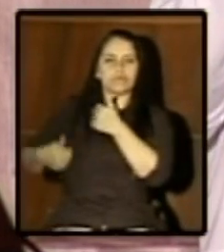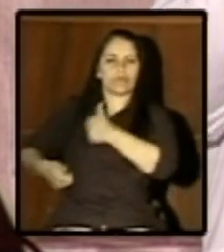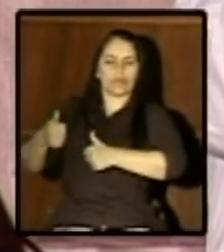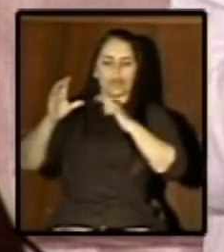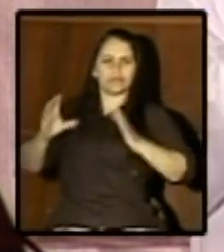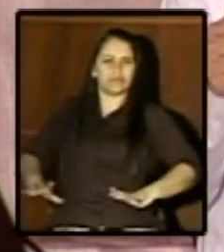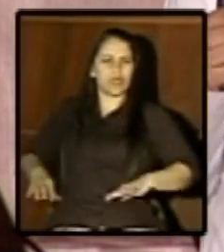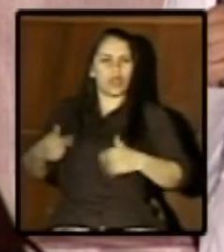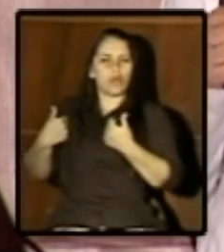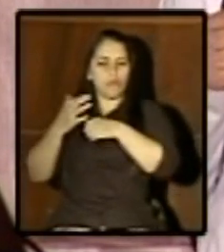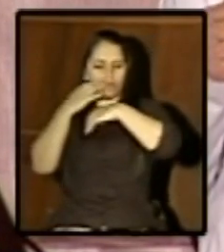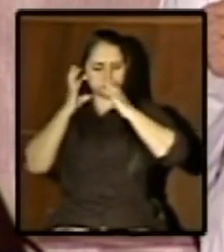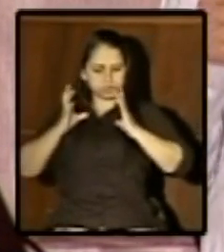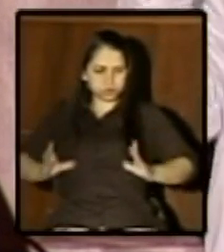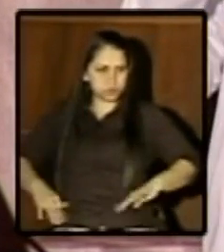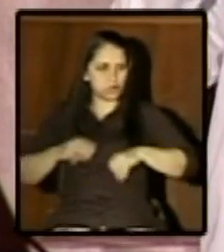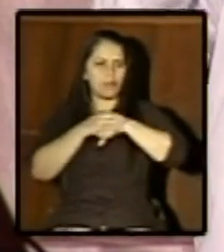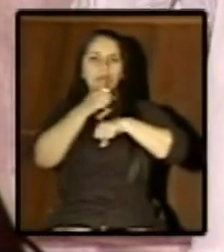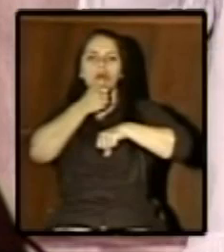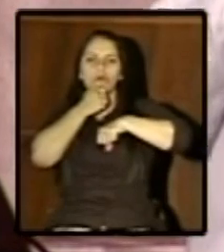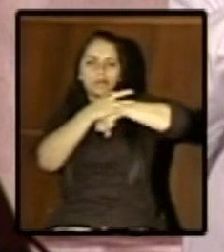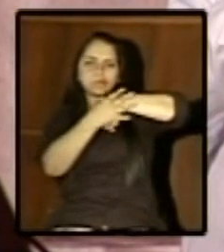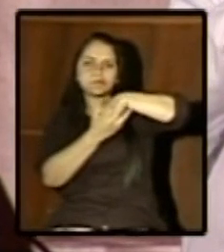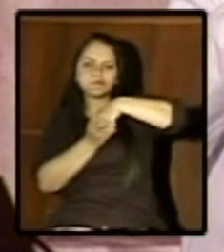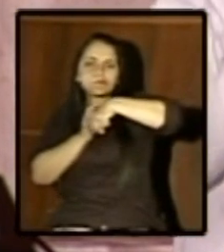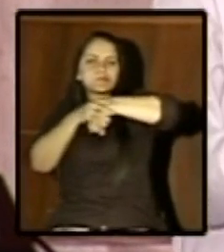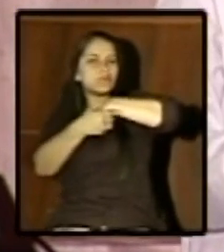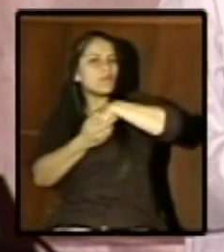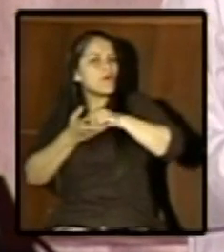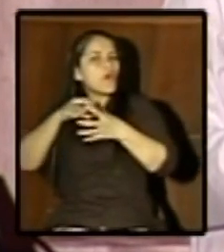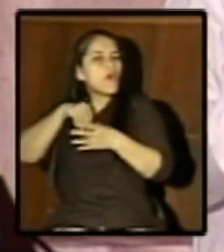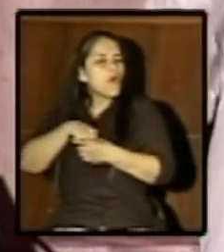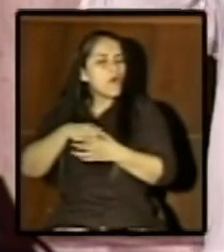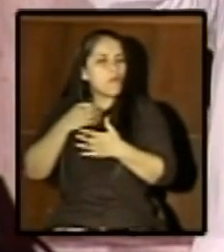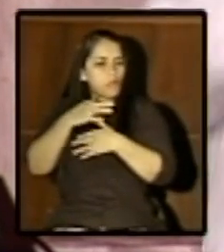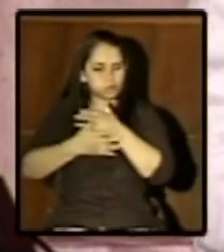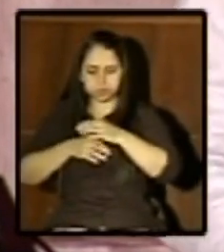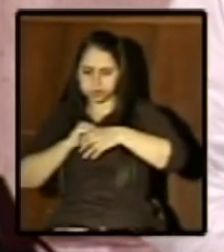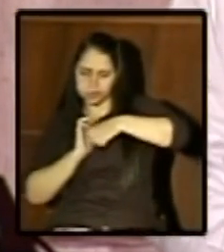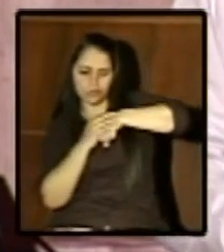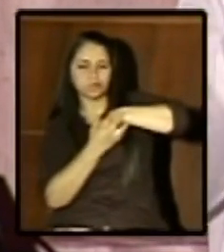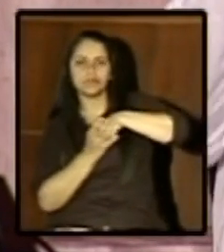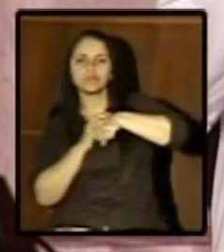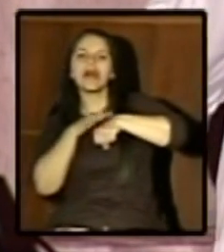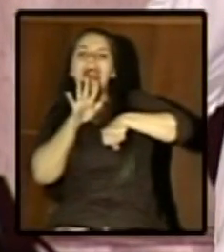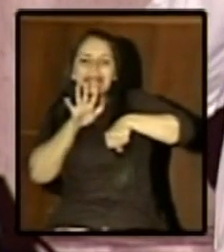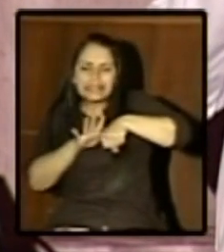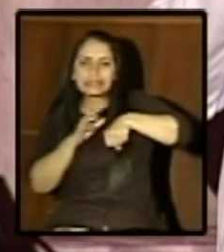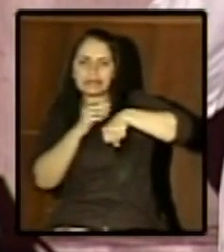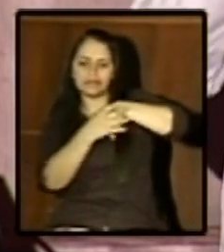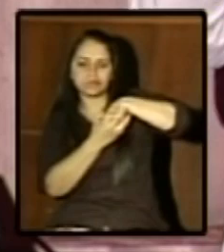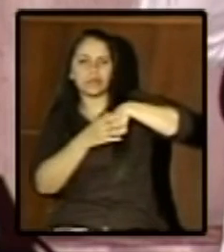en el cual unos cristales que uno tiene en estados líquido en el cuerpo se